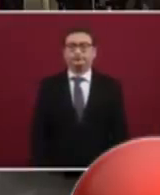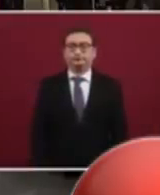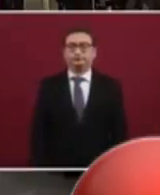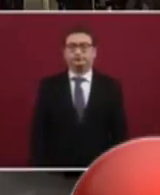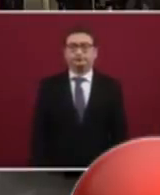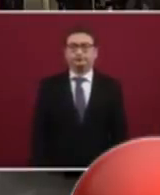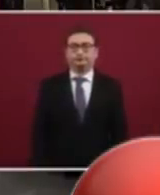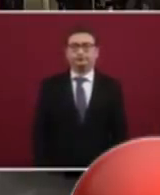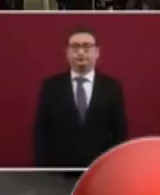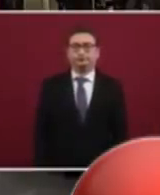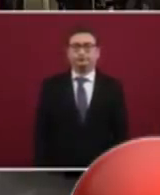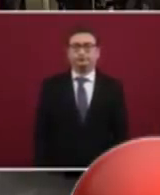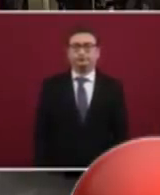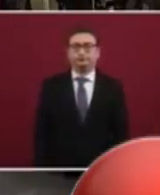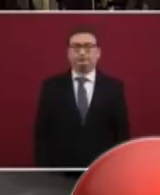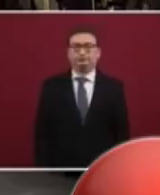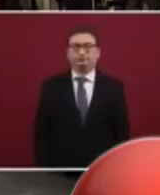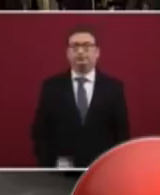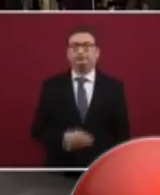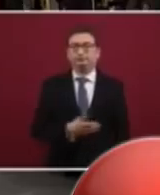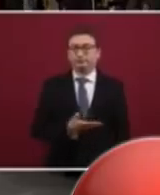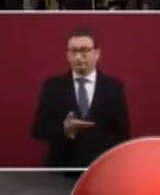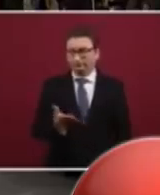Amigas, amigos,